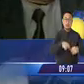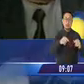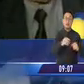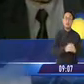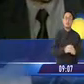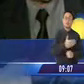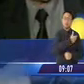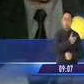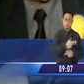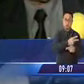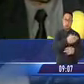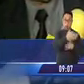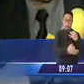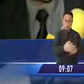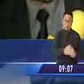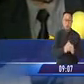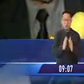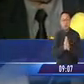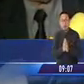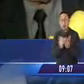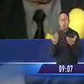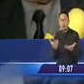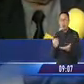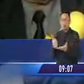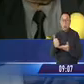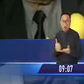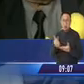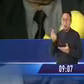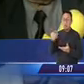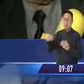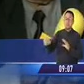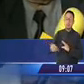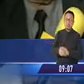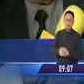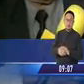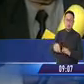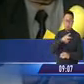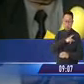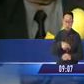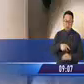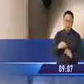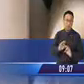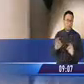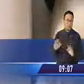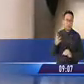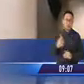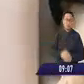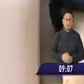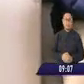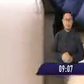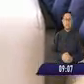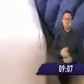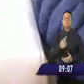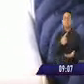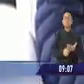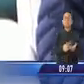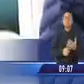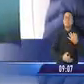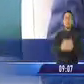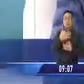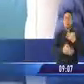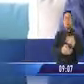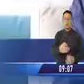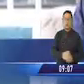haya pedido o haya solicitado favores de tipo económico, de tipo personal, de tipo material. Analistas jurídicos creen que